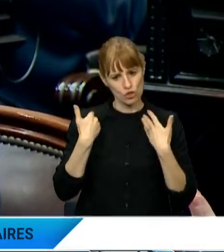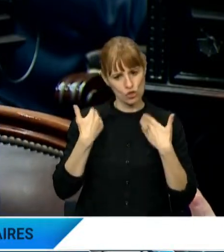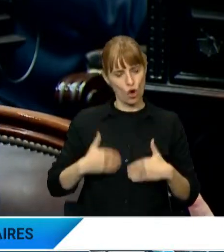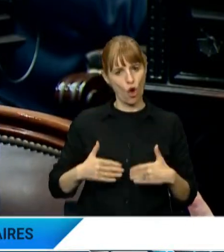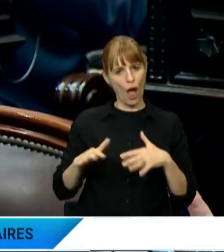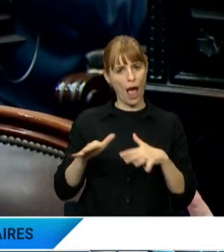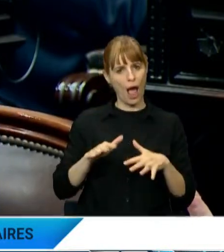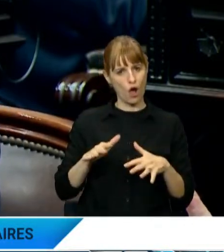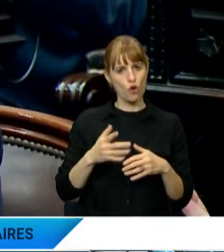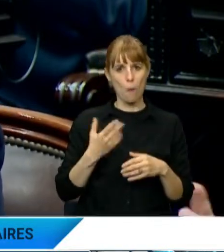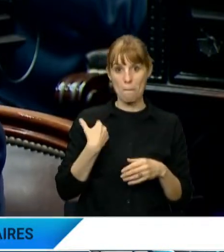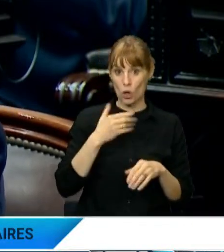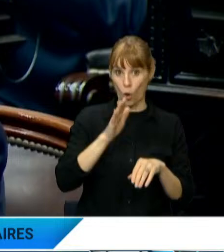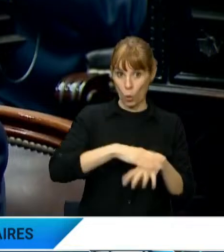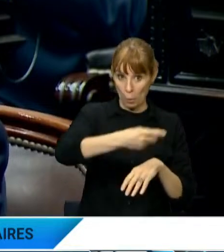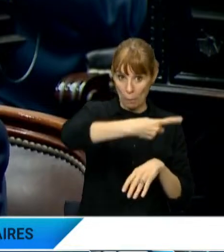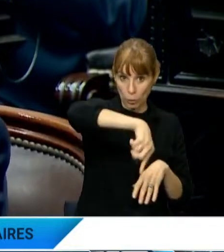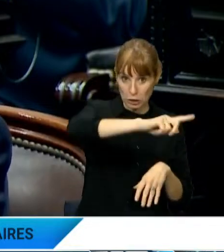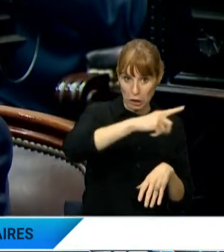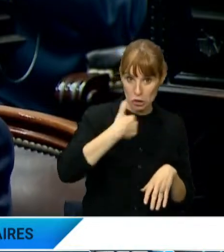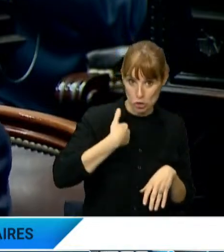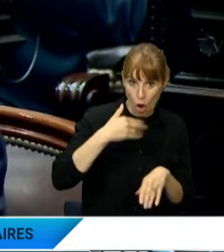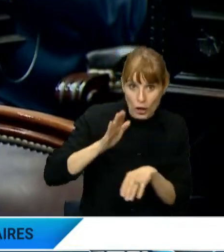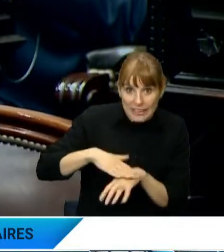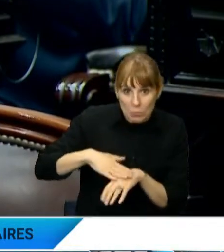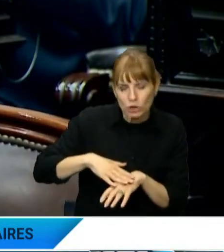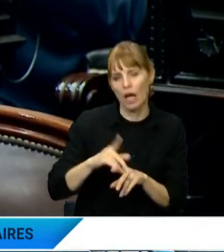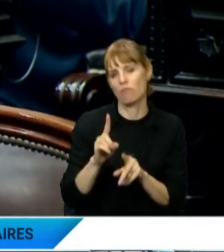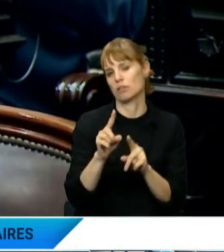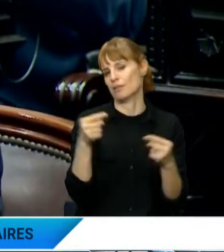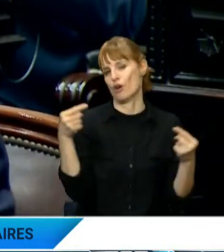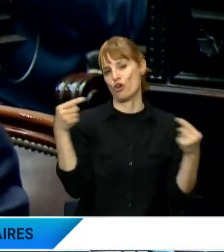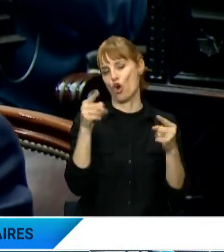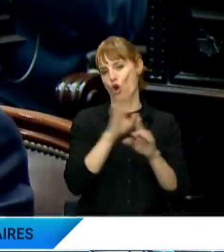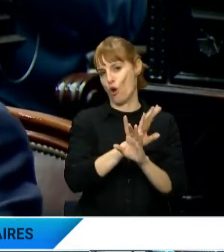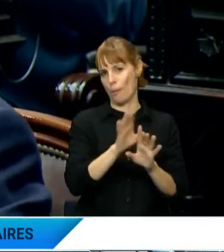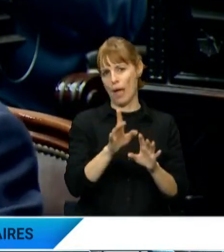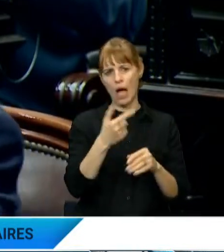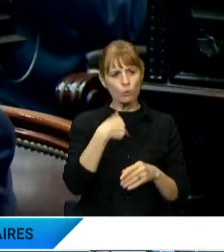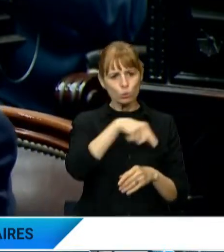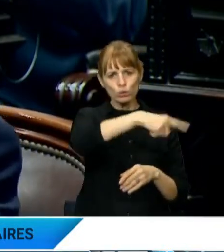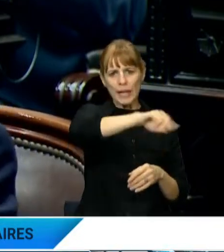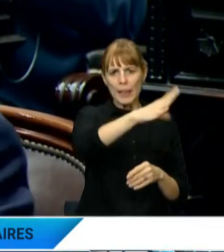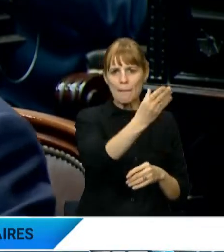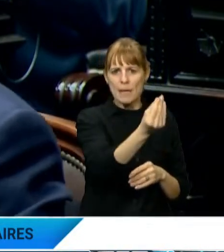que son culpa de ustedes. No le tengan miedo a la verdad, porque si no, construyen un